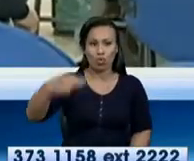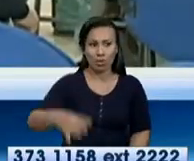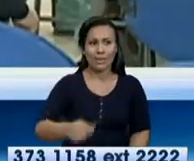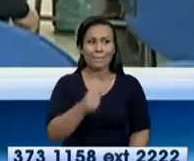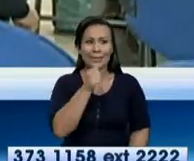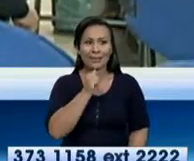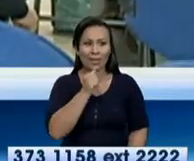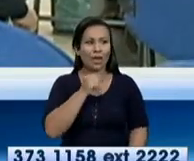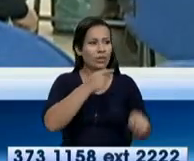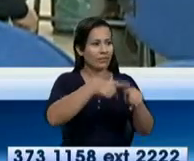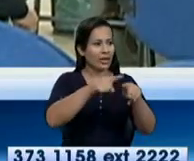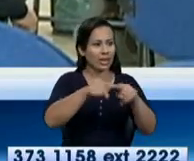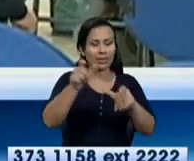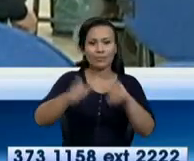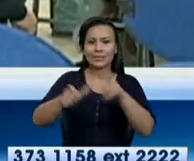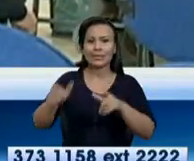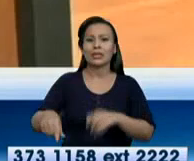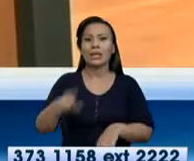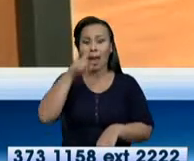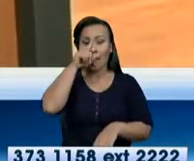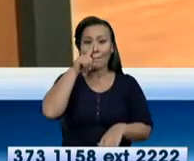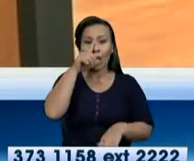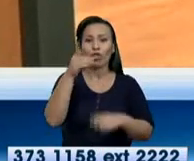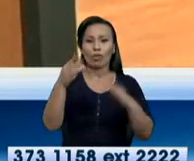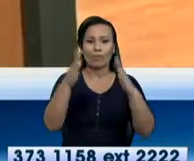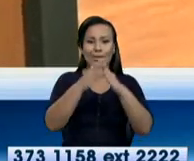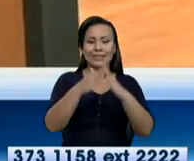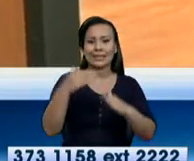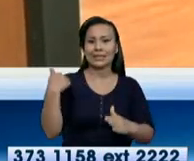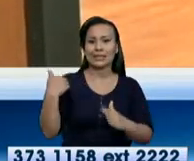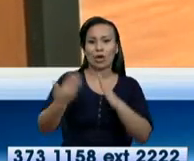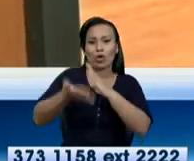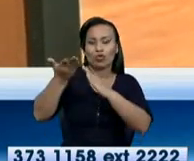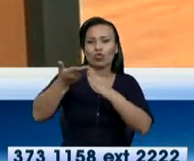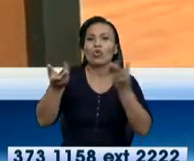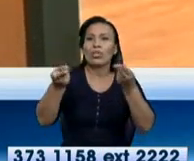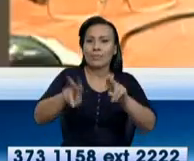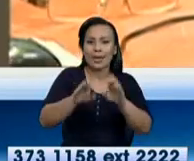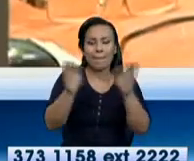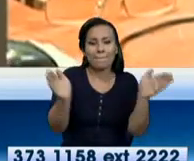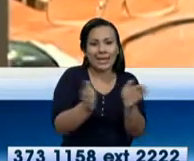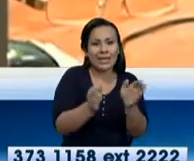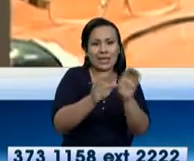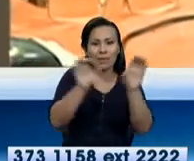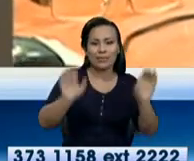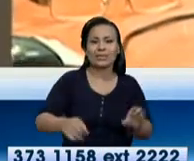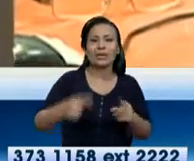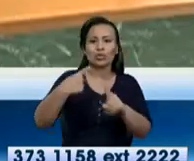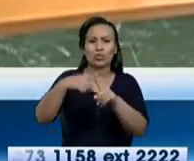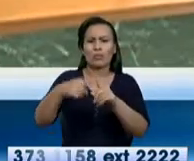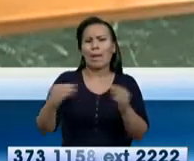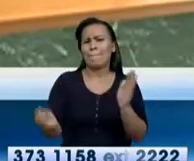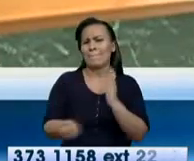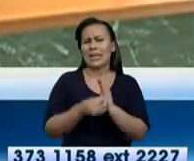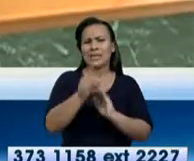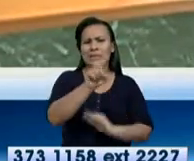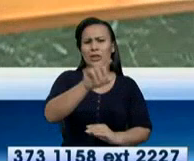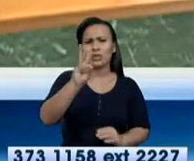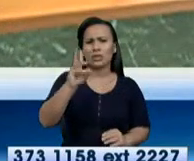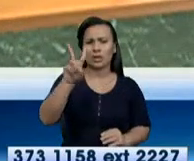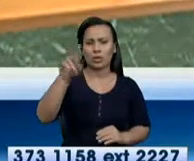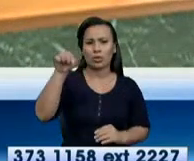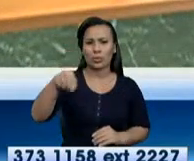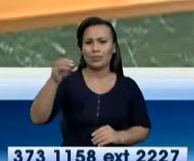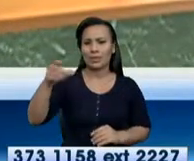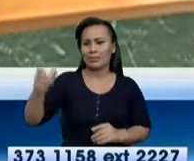privados, microempresarios, empleadores domésticos, de la construcción y de la pequeña industria, que suman más de 162 mil